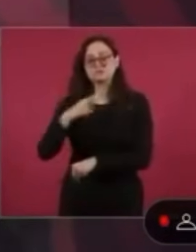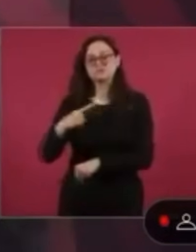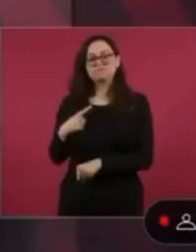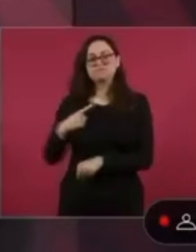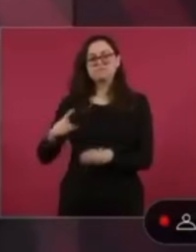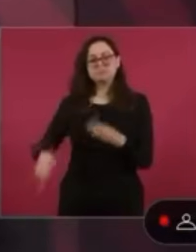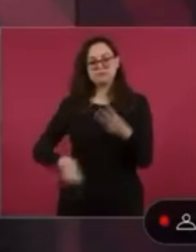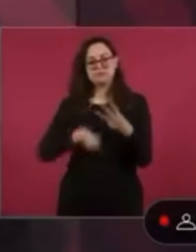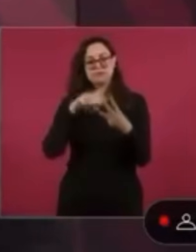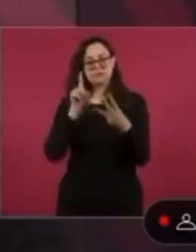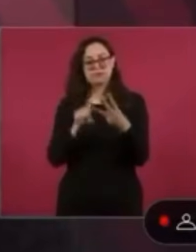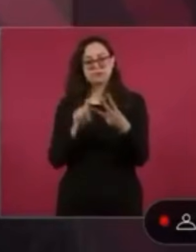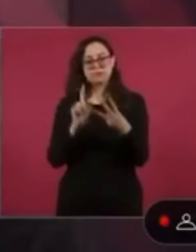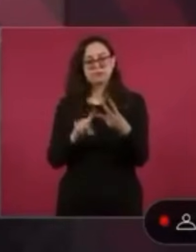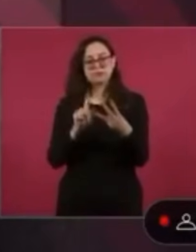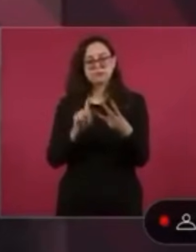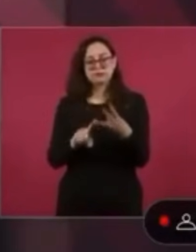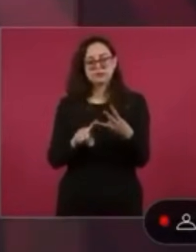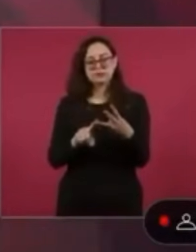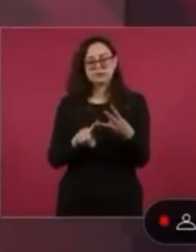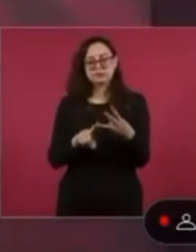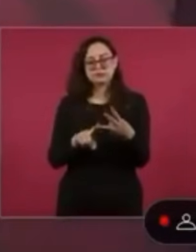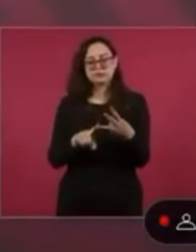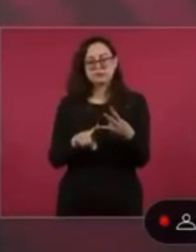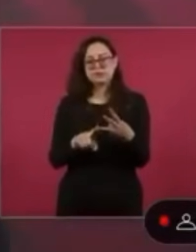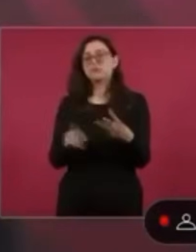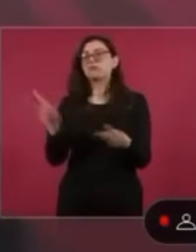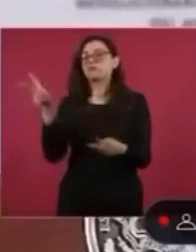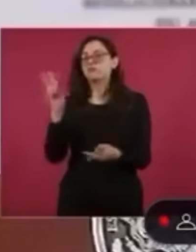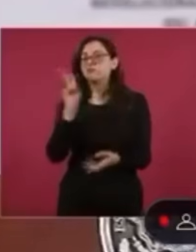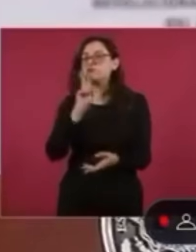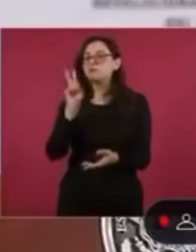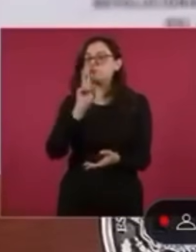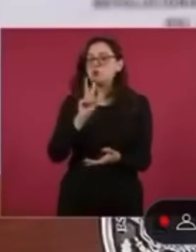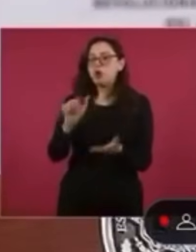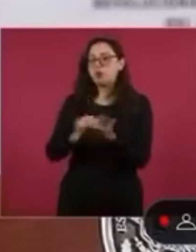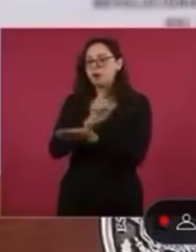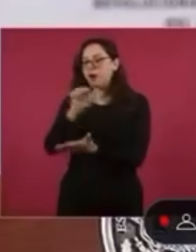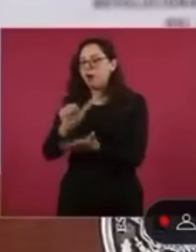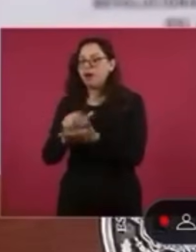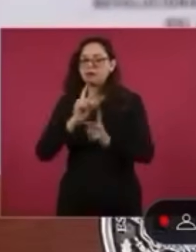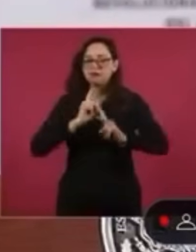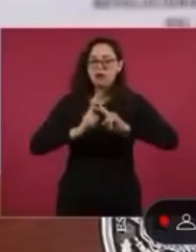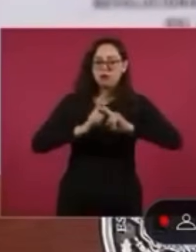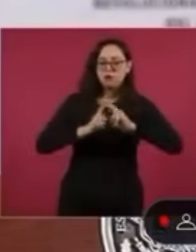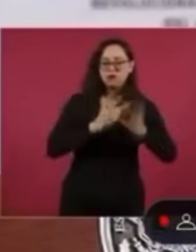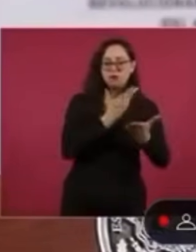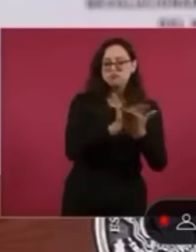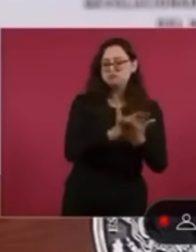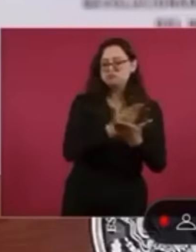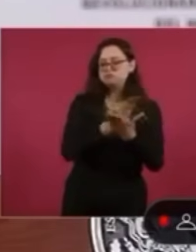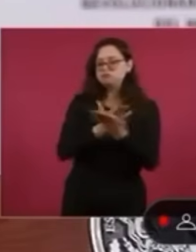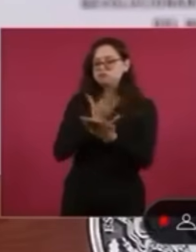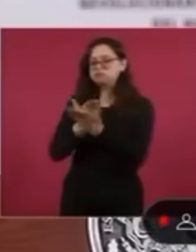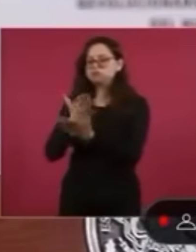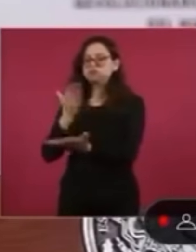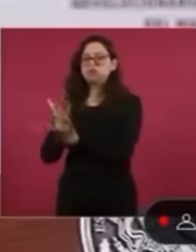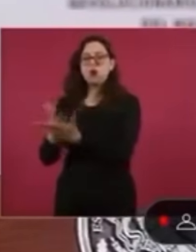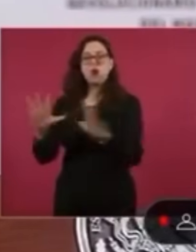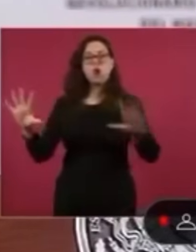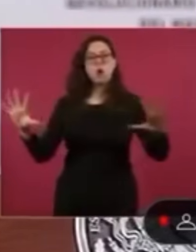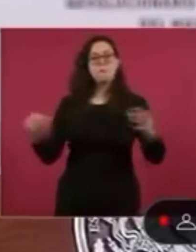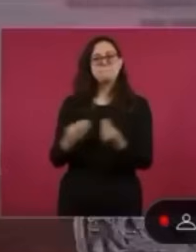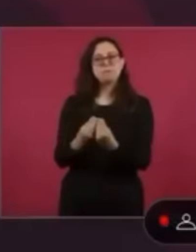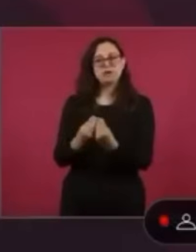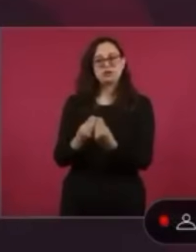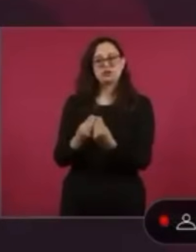Tercero, que se presenten las pruebas, las actas de el resultado